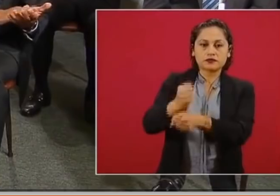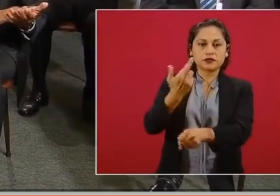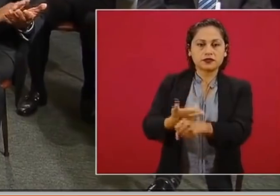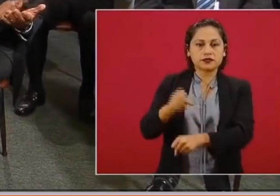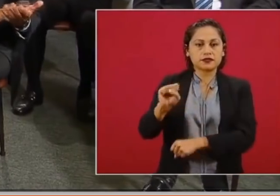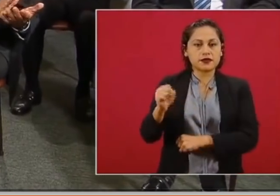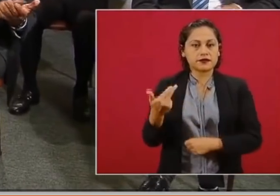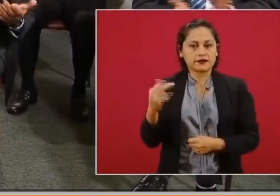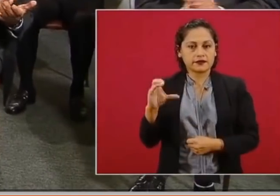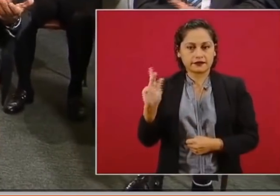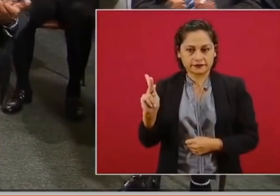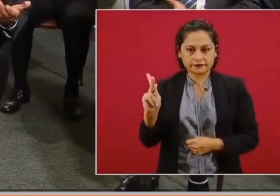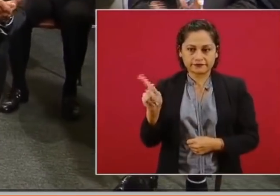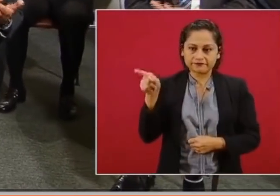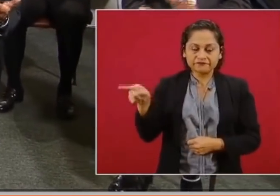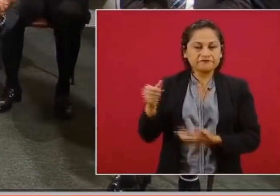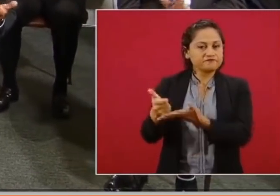Él nos ayudó.